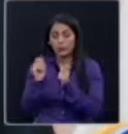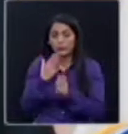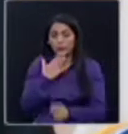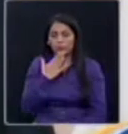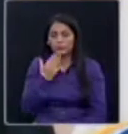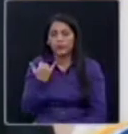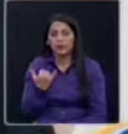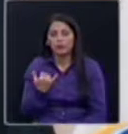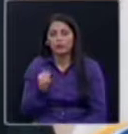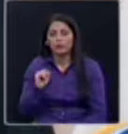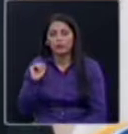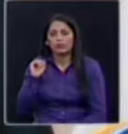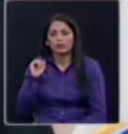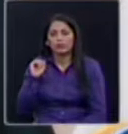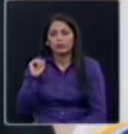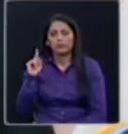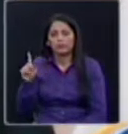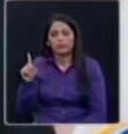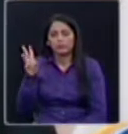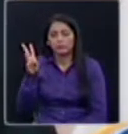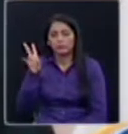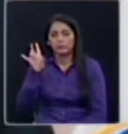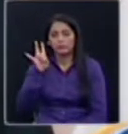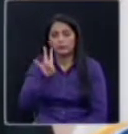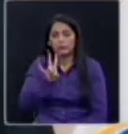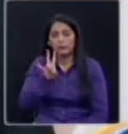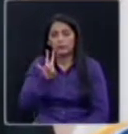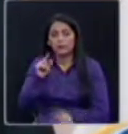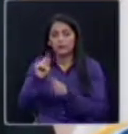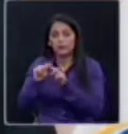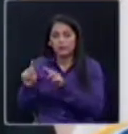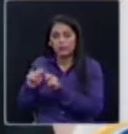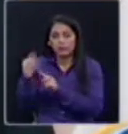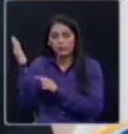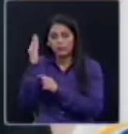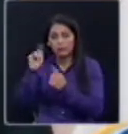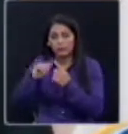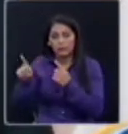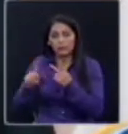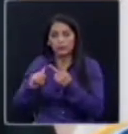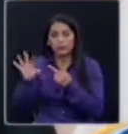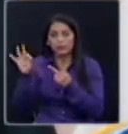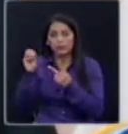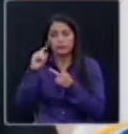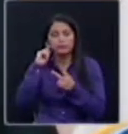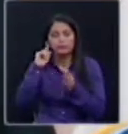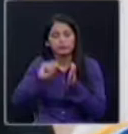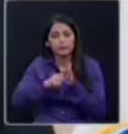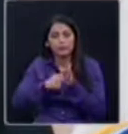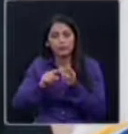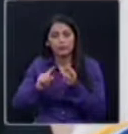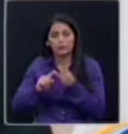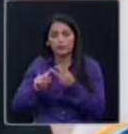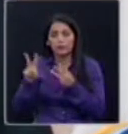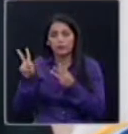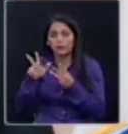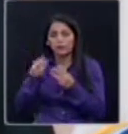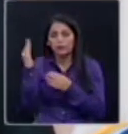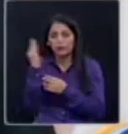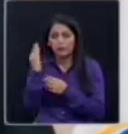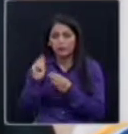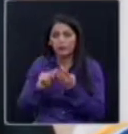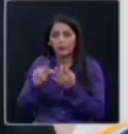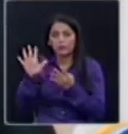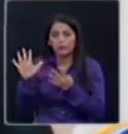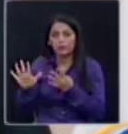de 167 medios de comunicación, 90 radios, 23 canales de televisión y 54 medios